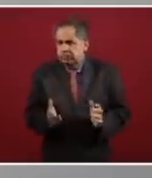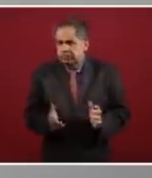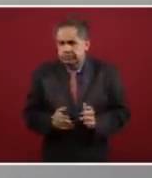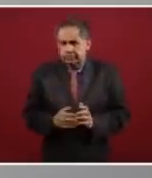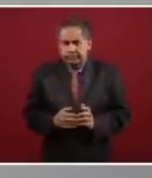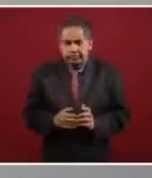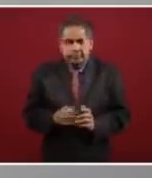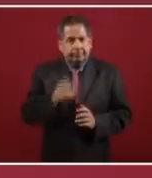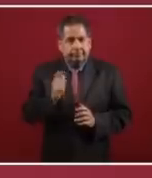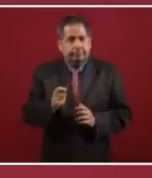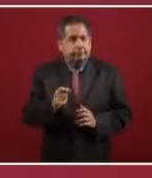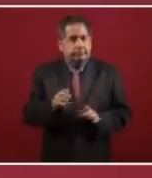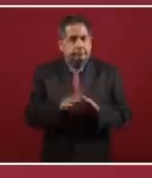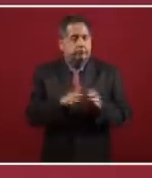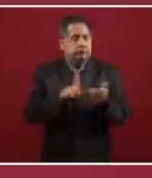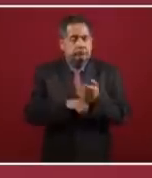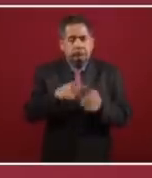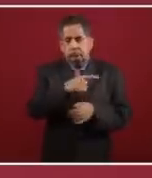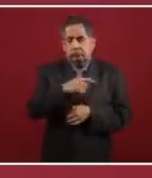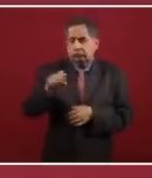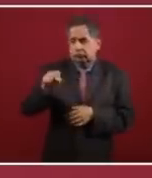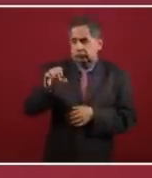lo que se hizo en el caso de la Corte,